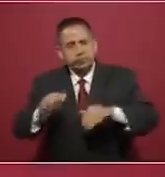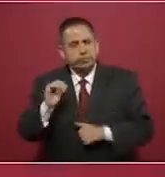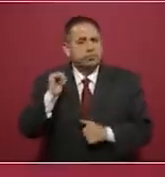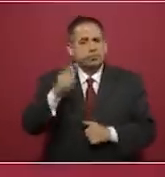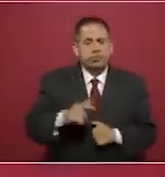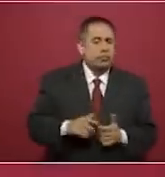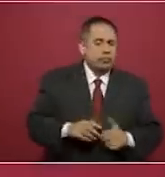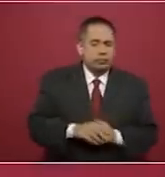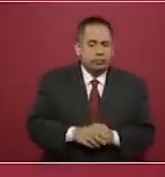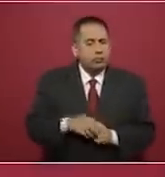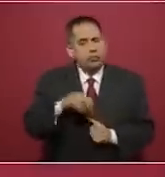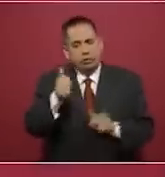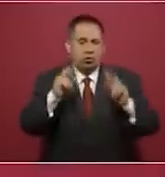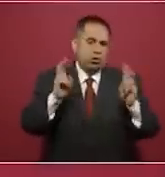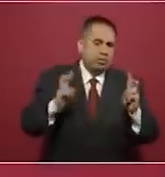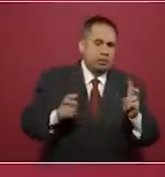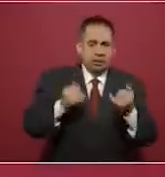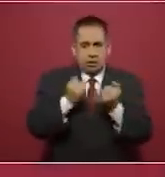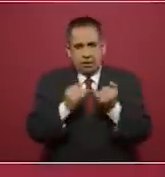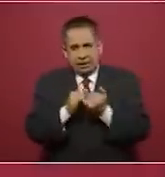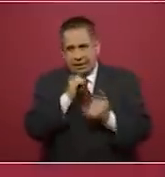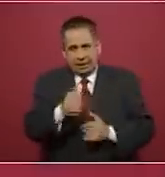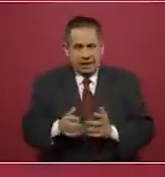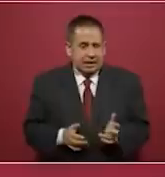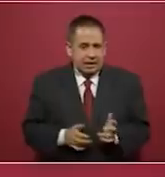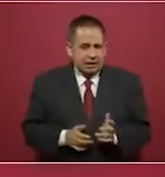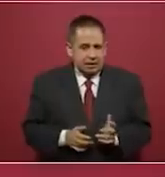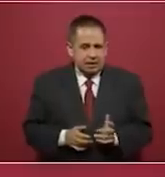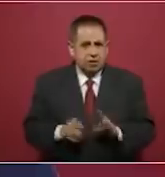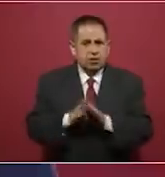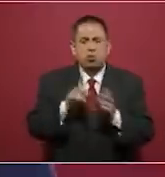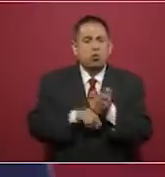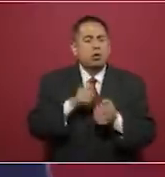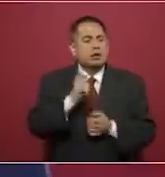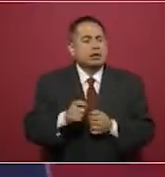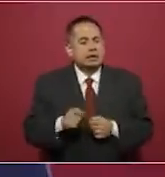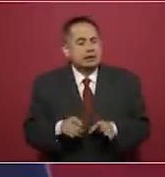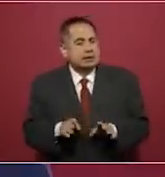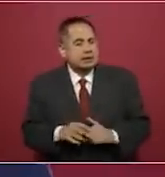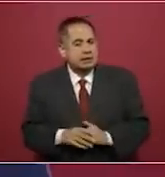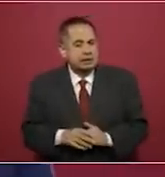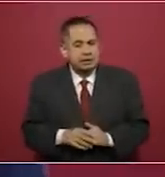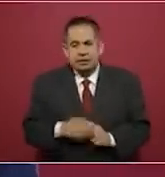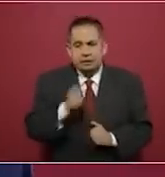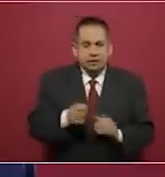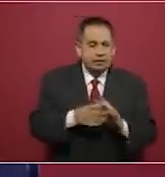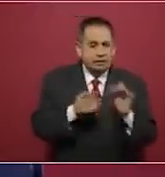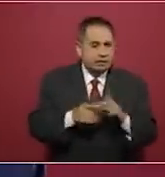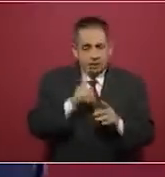tema va a ser este motivo de